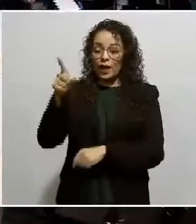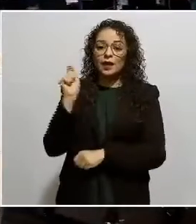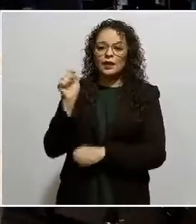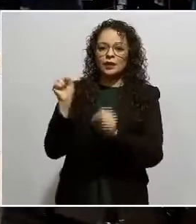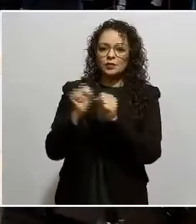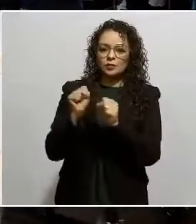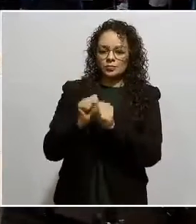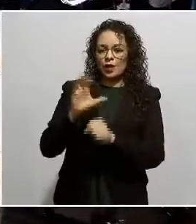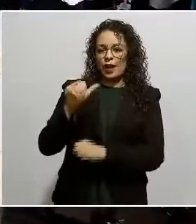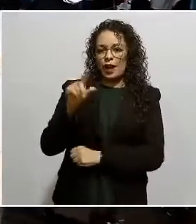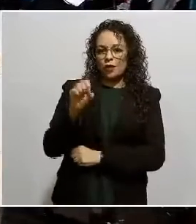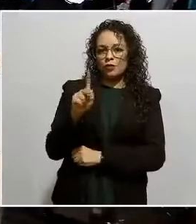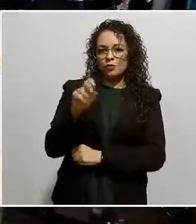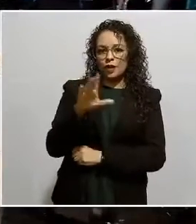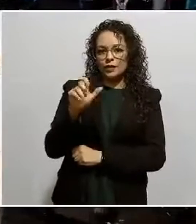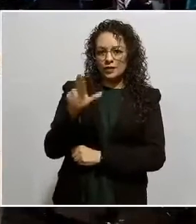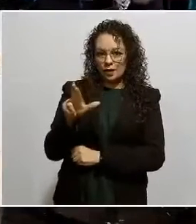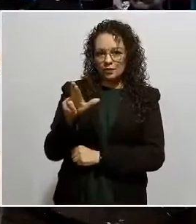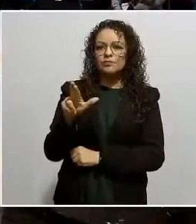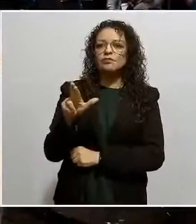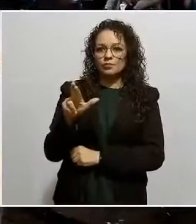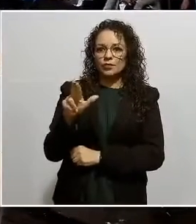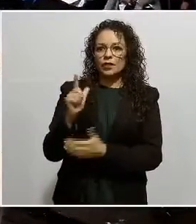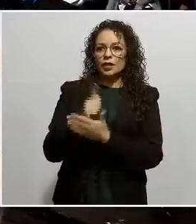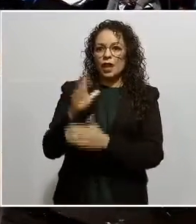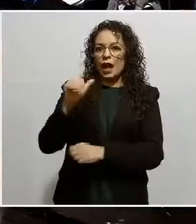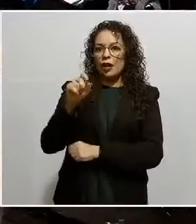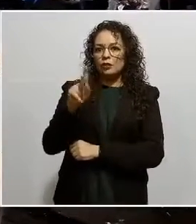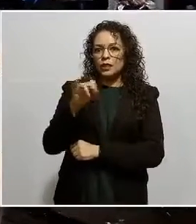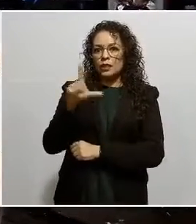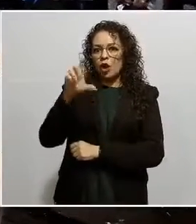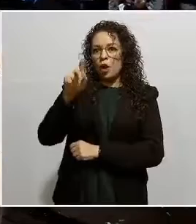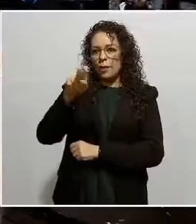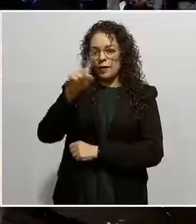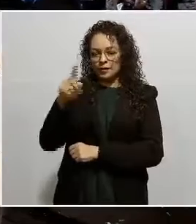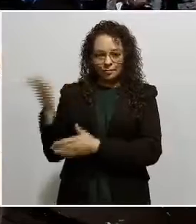Pellicer Cámara, licenciado Carlos Pellicer López.